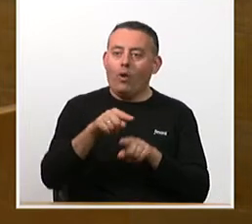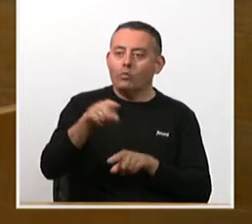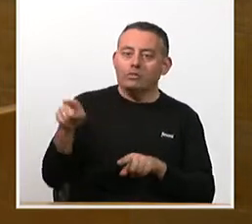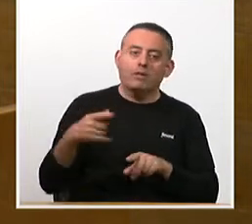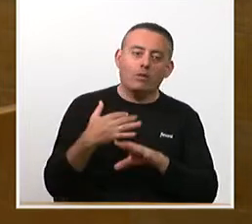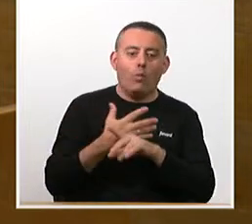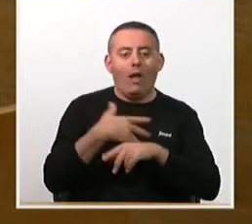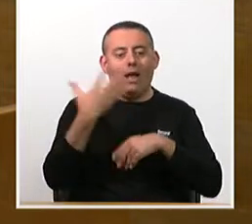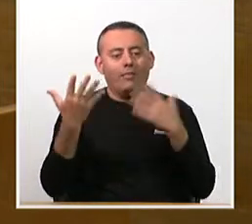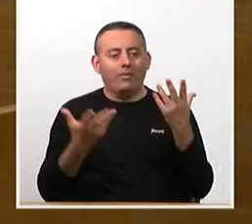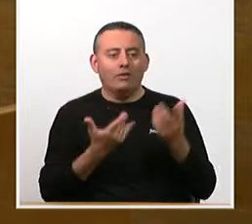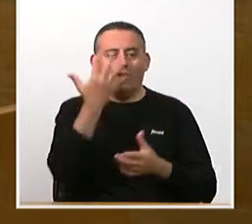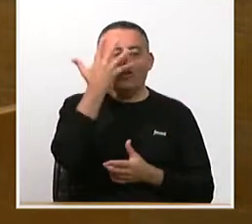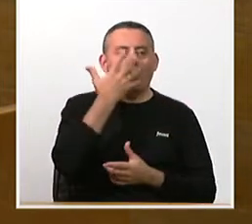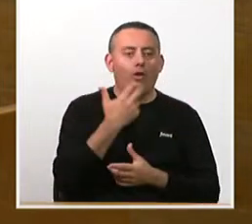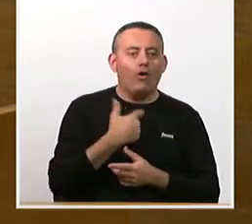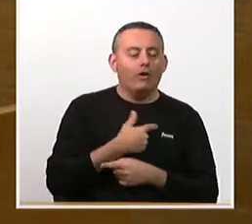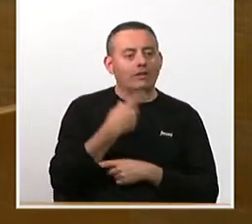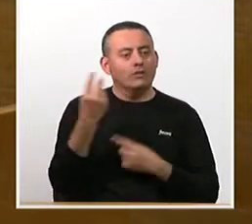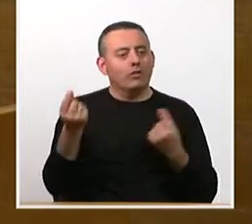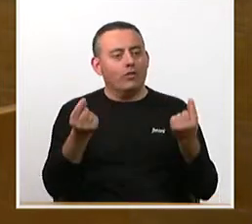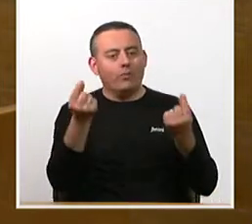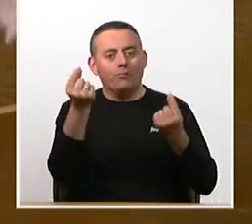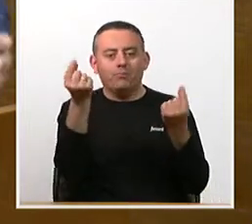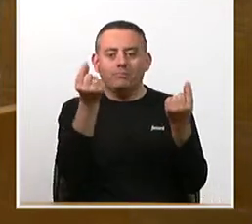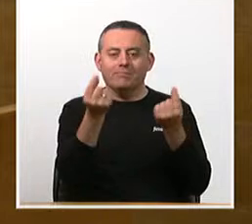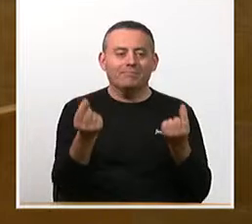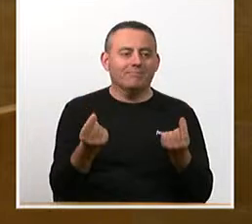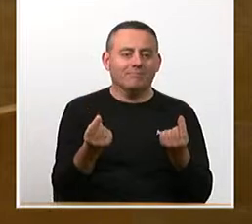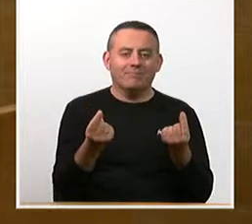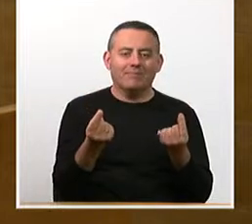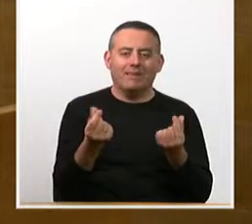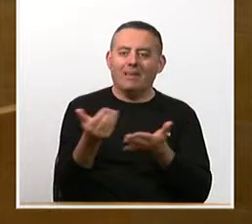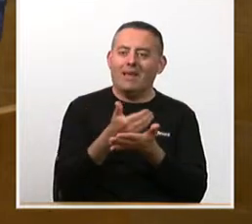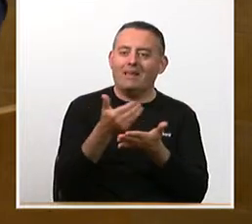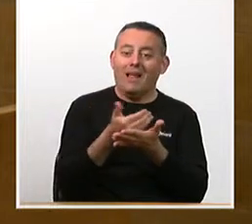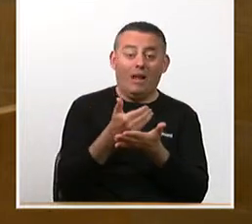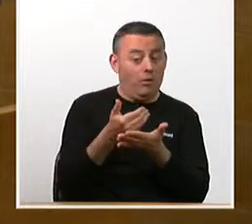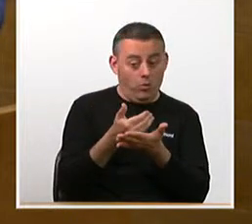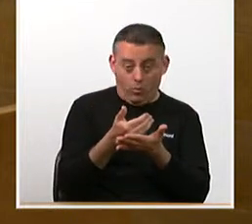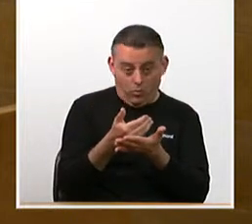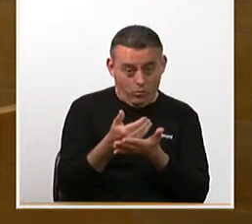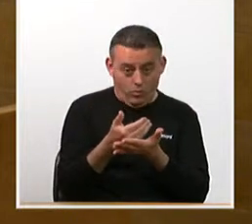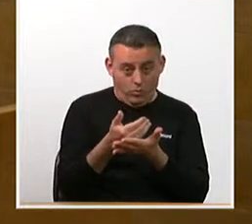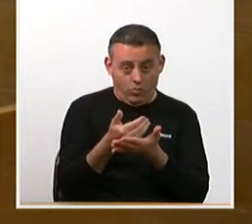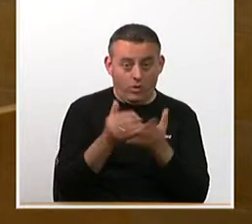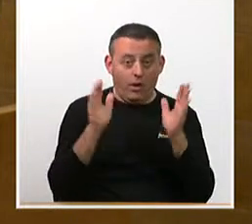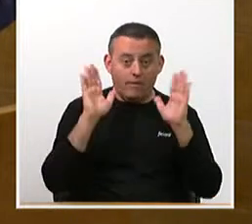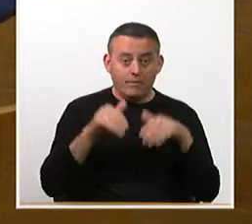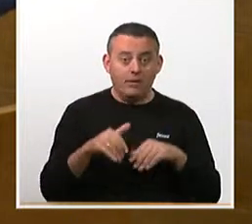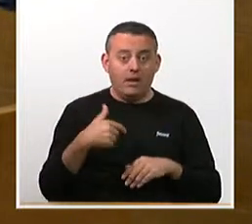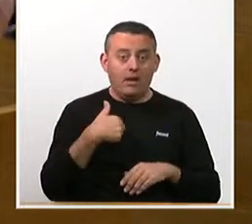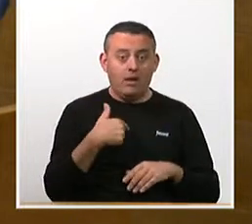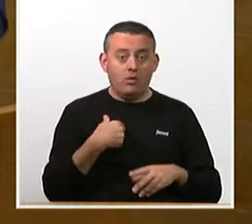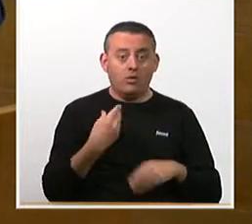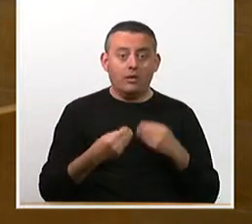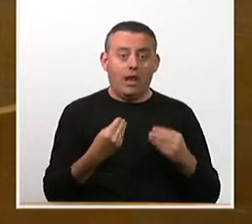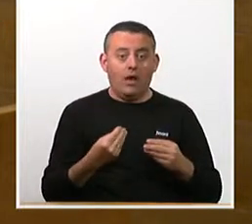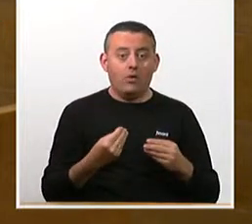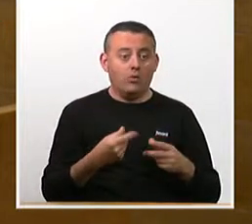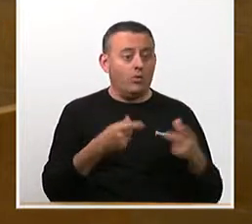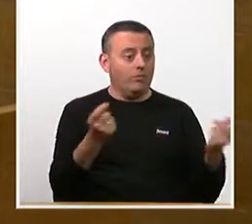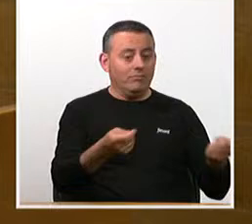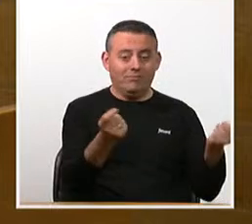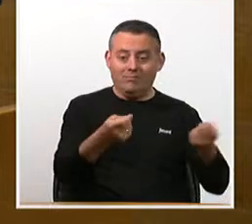voy a pintar Voy a pintar ingresos ficticios eh Y ahora yo voy como el cador por todos los sectores culturales diciendo que voy a